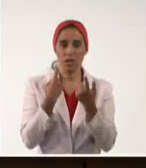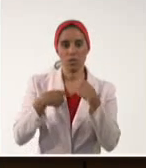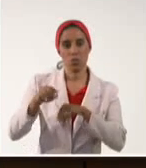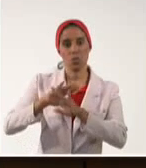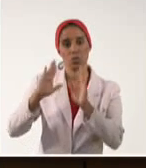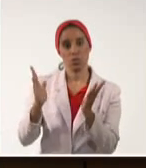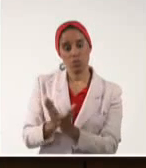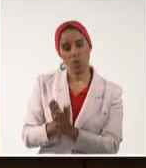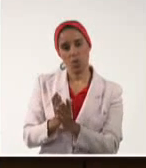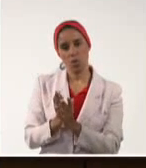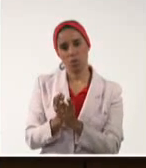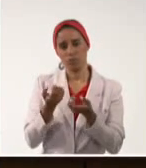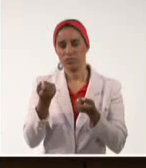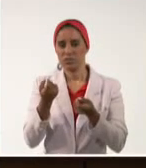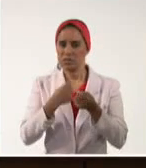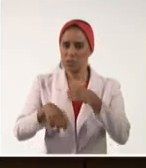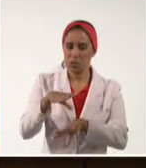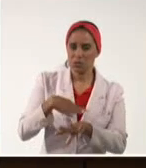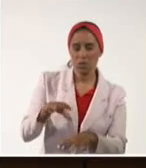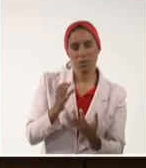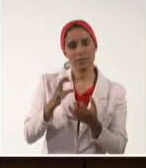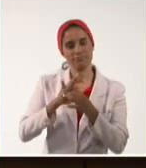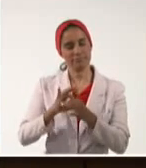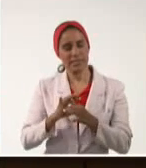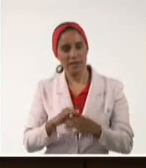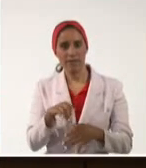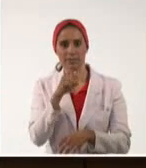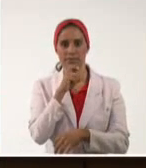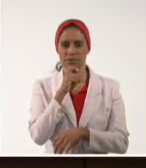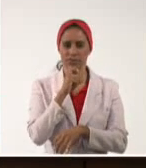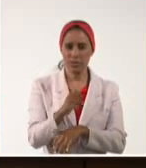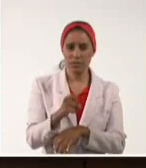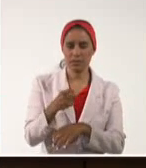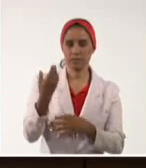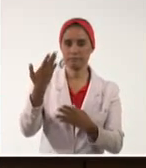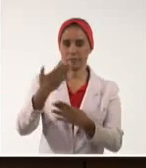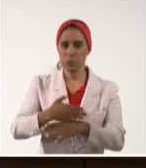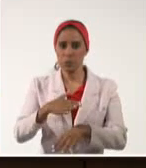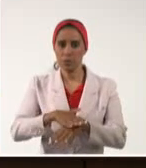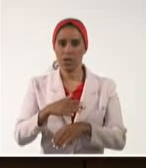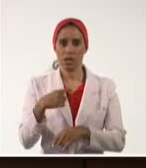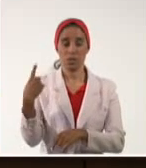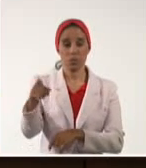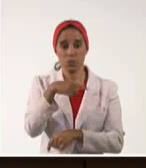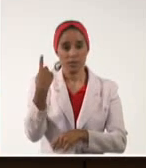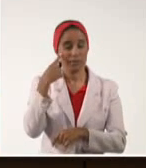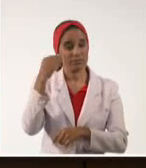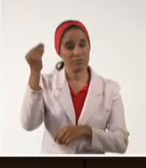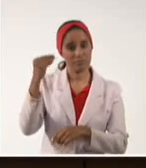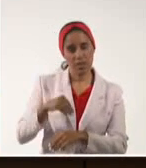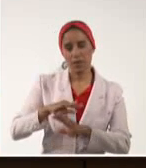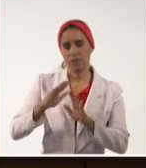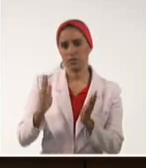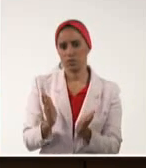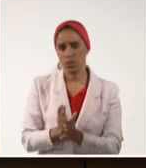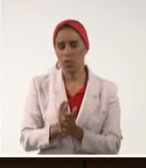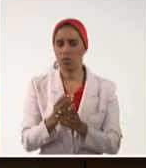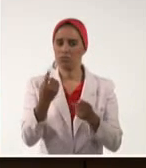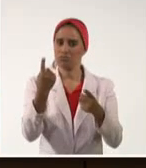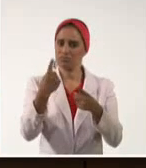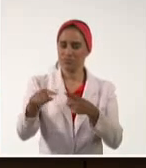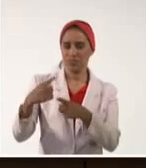de tensiones extremas. En una suerte de tormenta perfecta confluyen con mucha